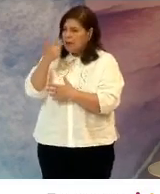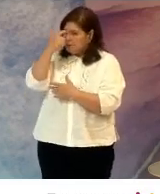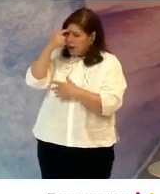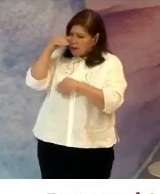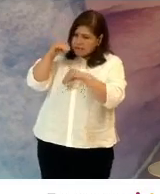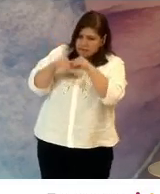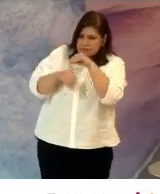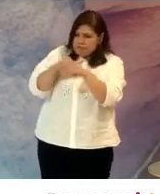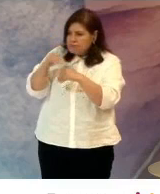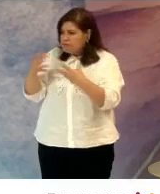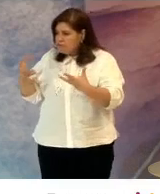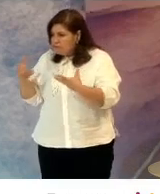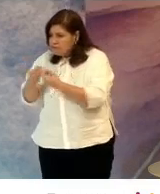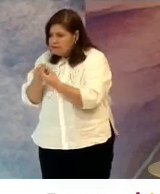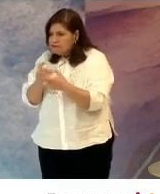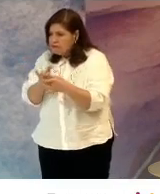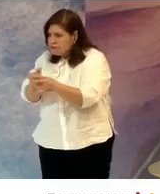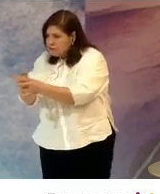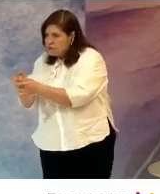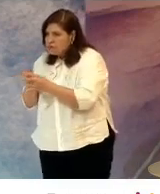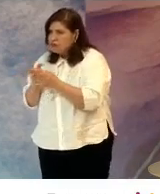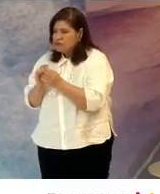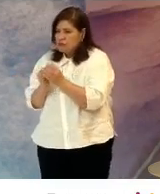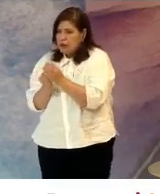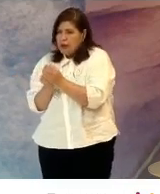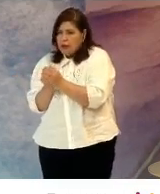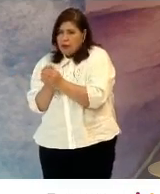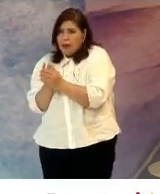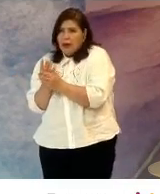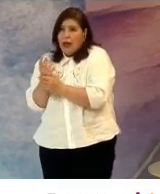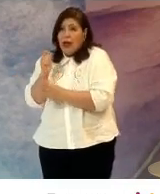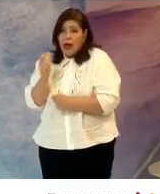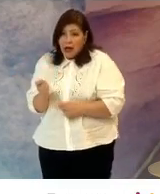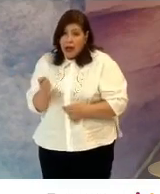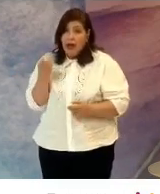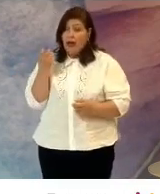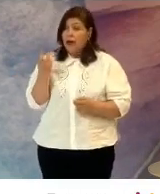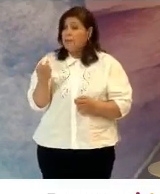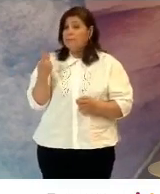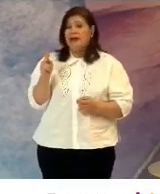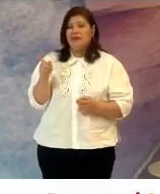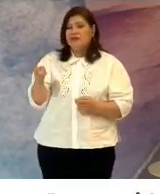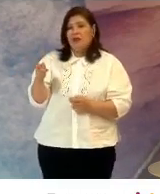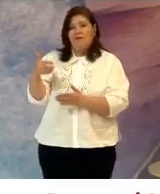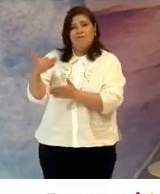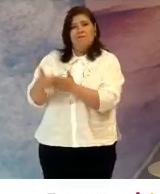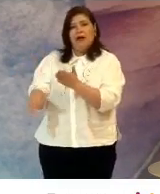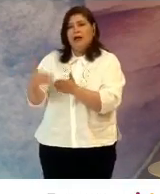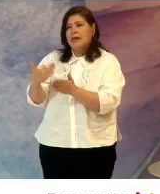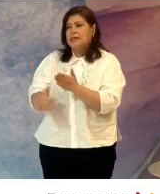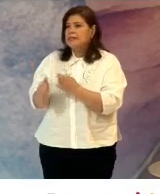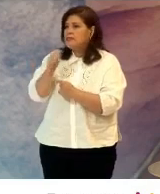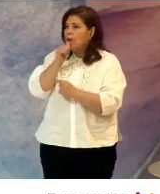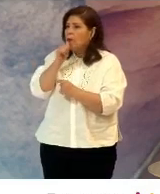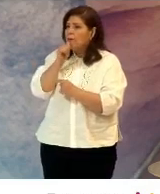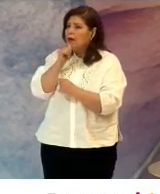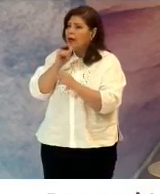co-creatividad emergiendo, que aún no tiene una estructura de